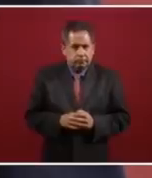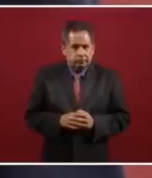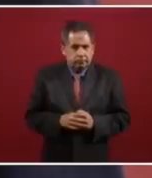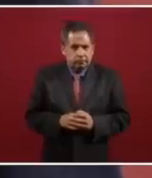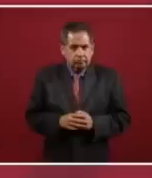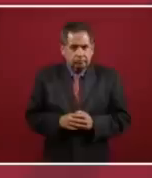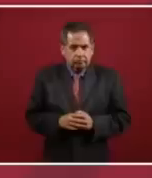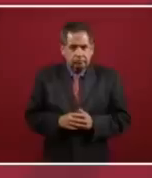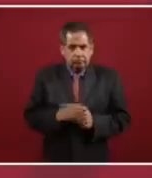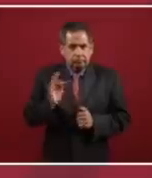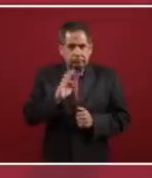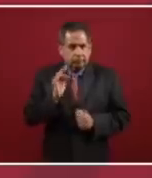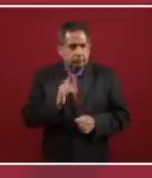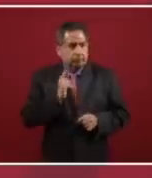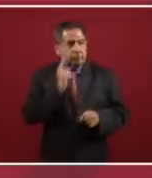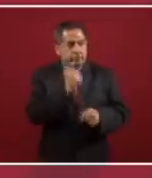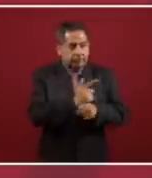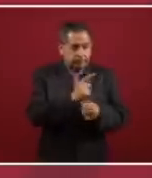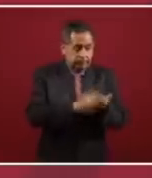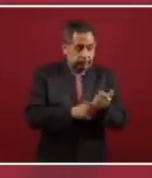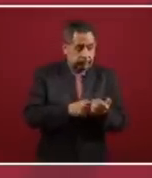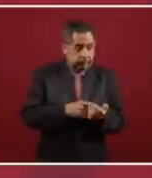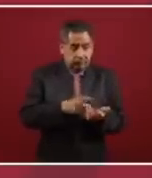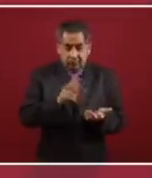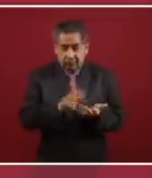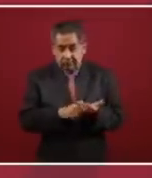se detecta que se está vendiendo a 6,